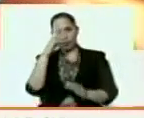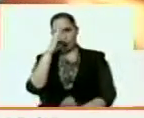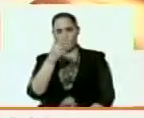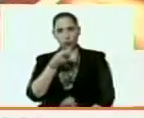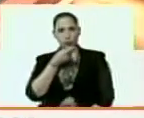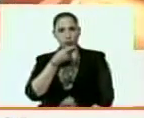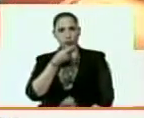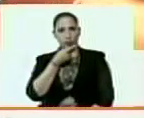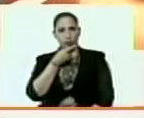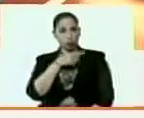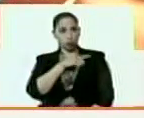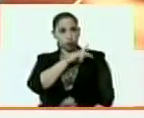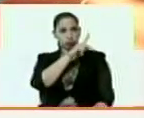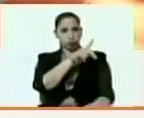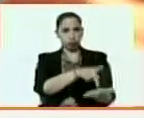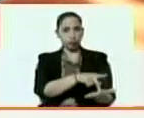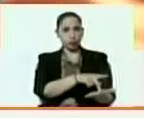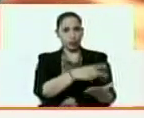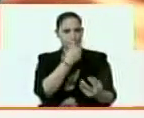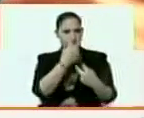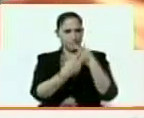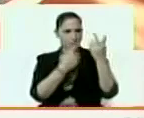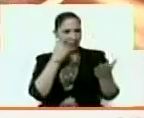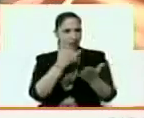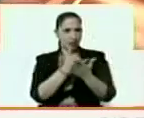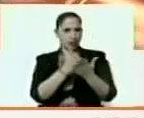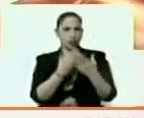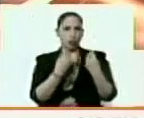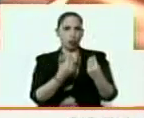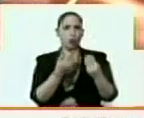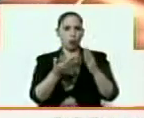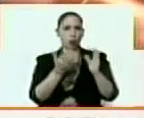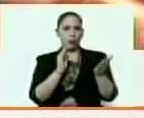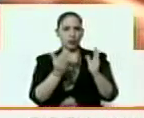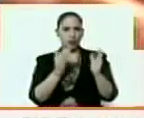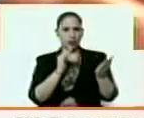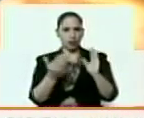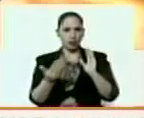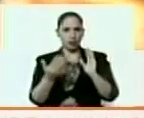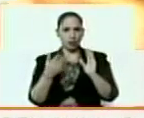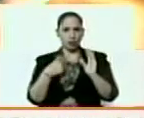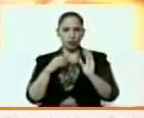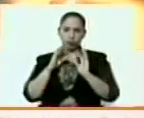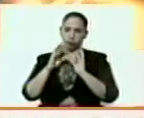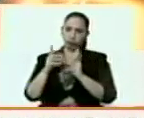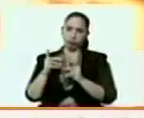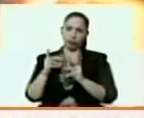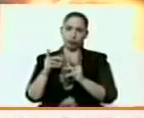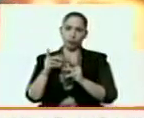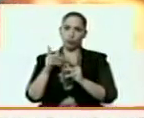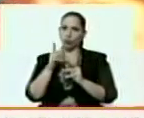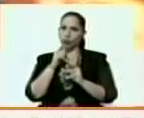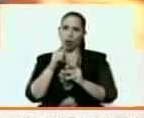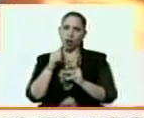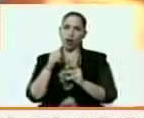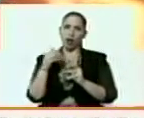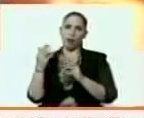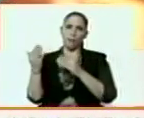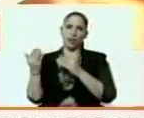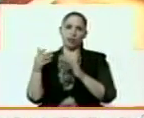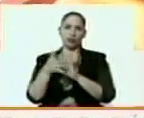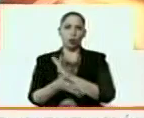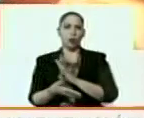sea, tú estuviste ahí y has visto cómo son este tipo de conversaciones. Yo te voy a confesar algo, yo no tengo muchas esperanzas respecto a